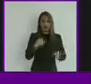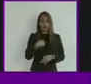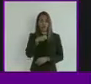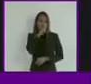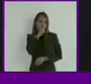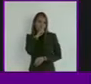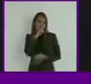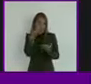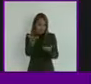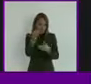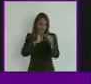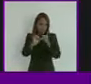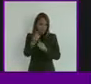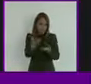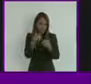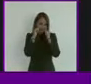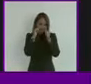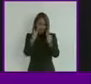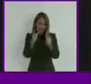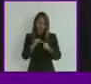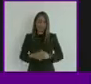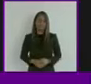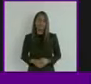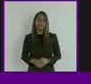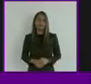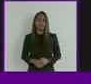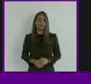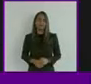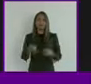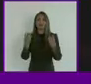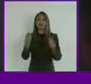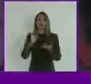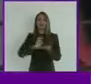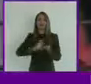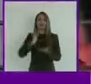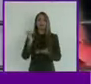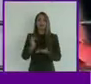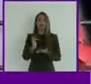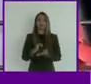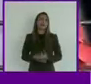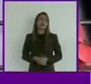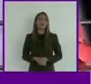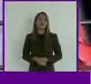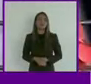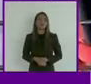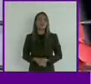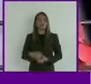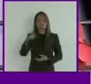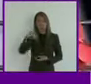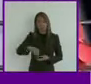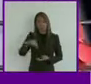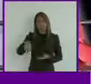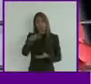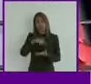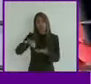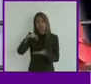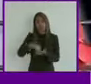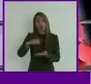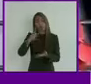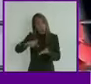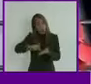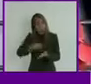nervioso. Te escuchamos, mi querido Diego. Muchísimas gracias por el espacio, por volverme a